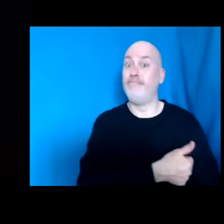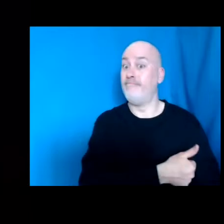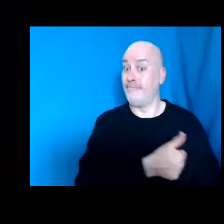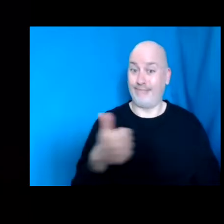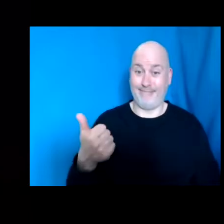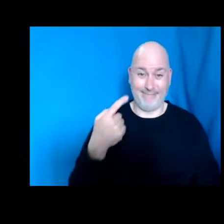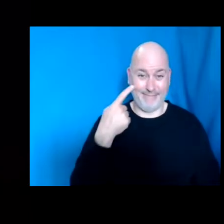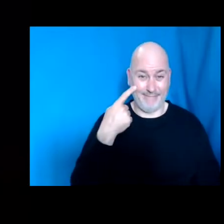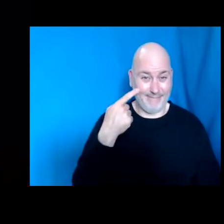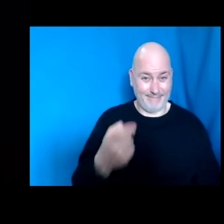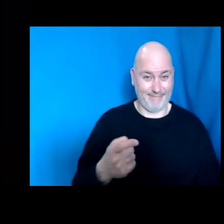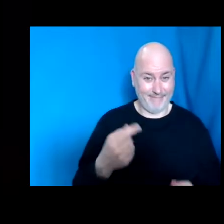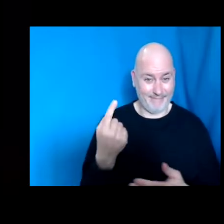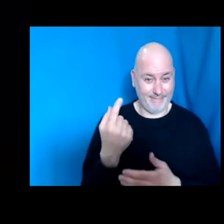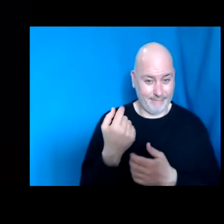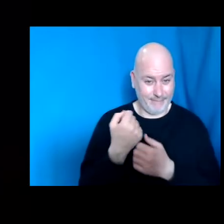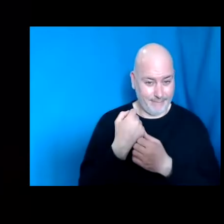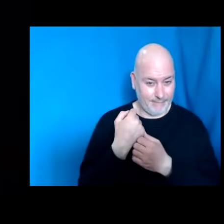veis en el